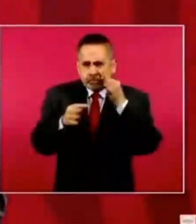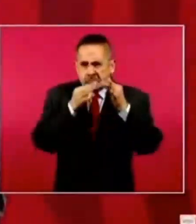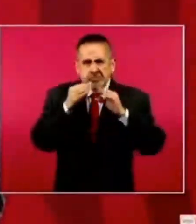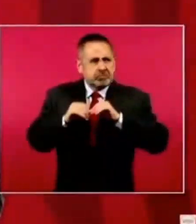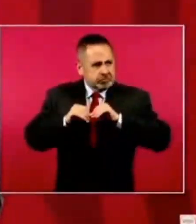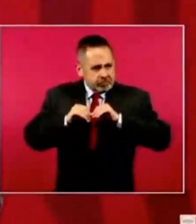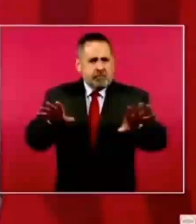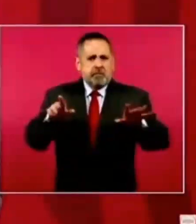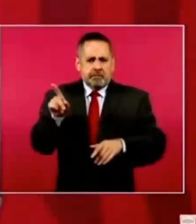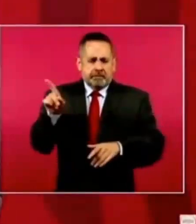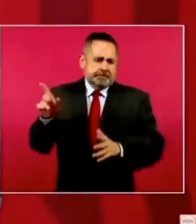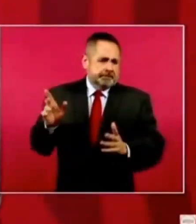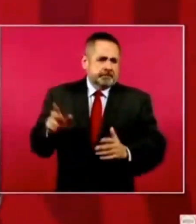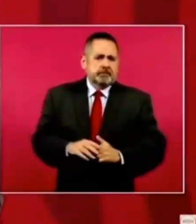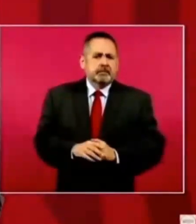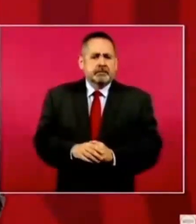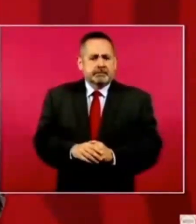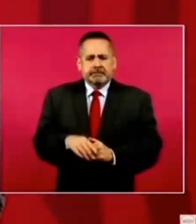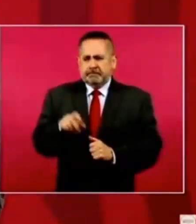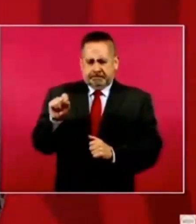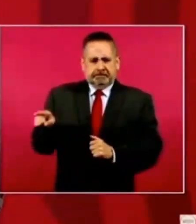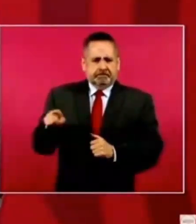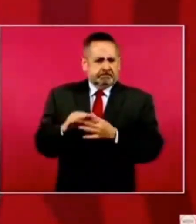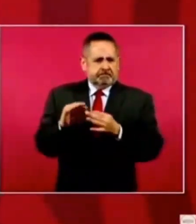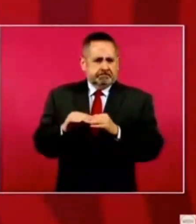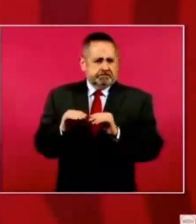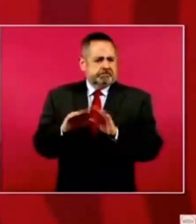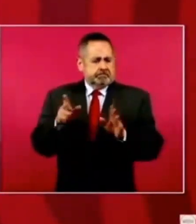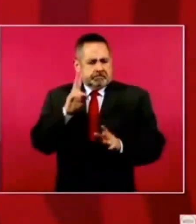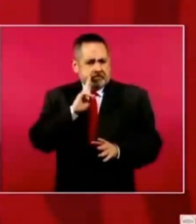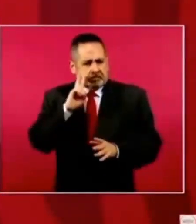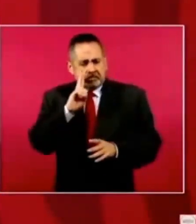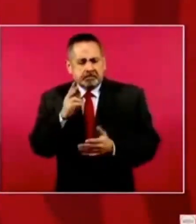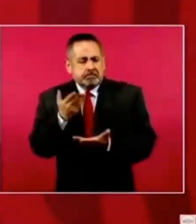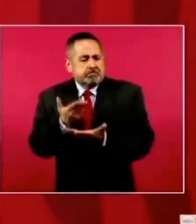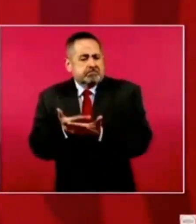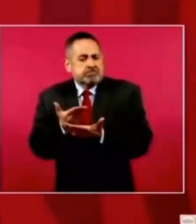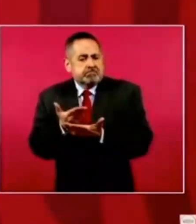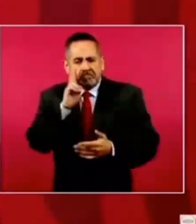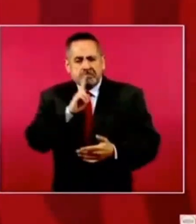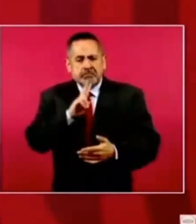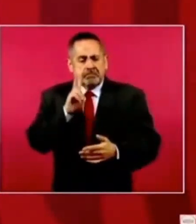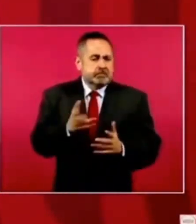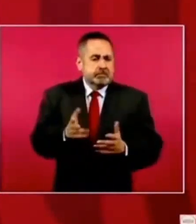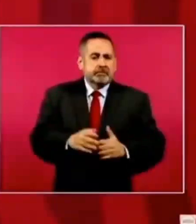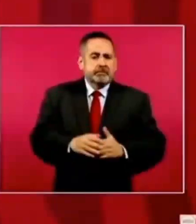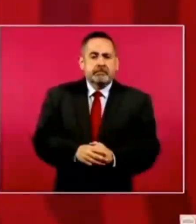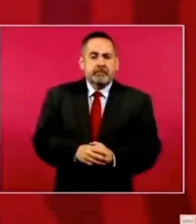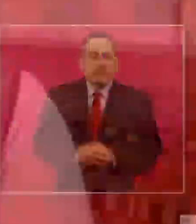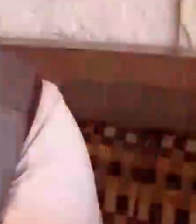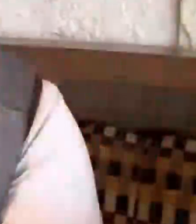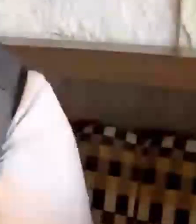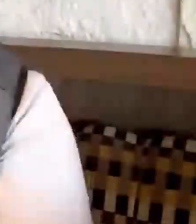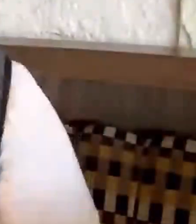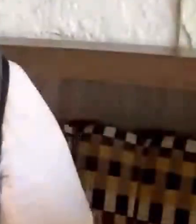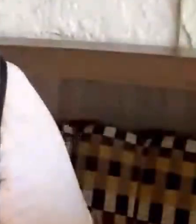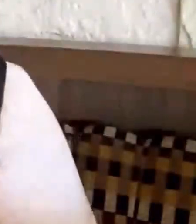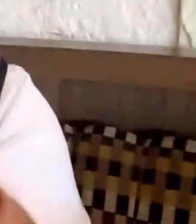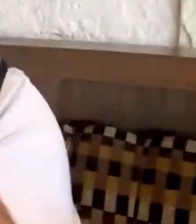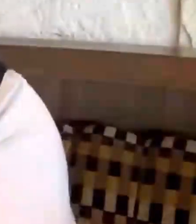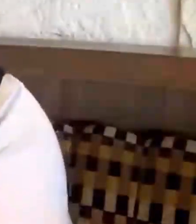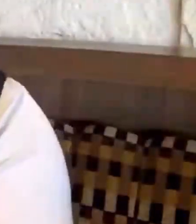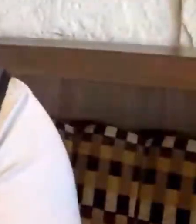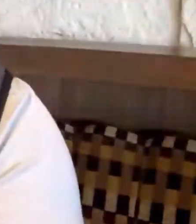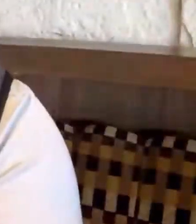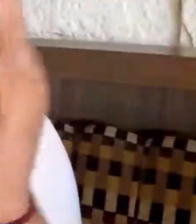dictamen sobre este asunto. Pues ahí están los dichos del presidente Andrés Manuel López Obrador en